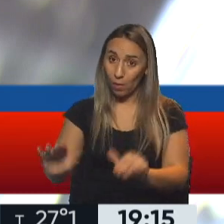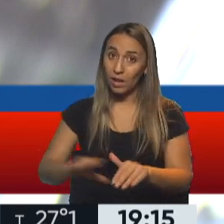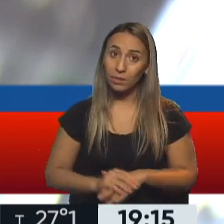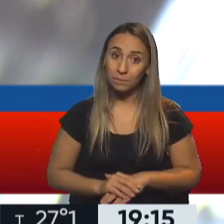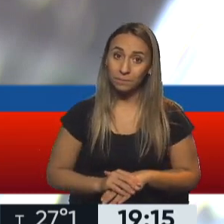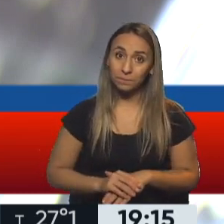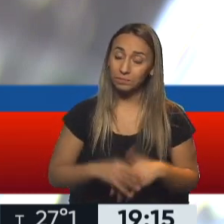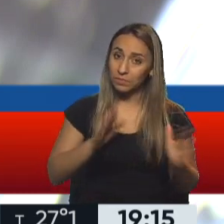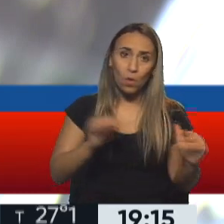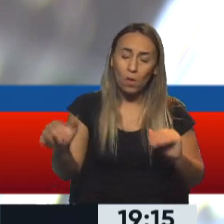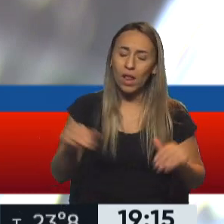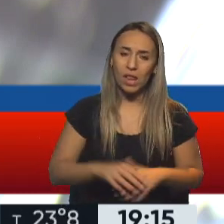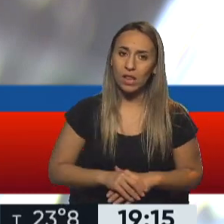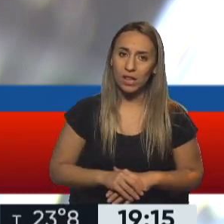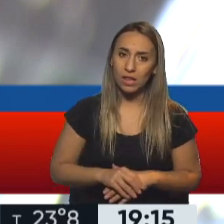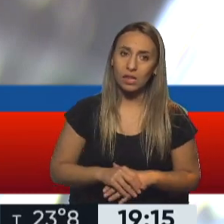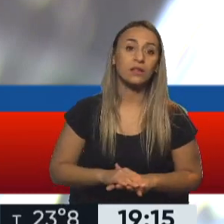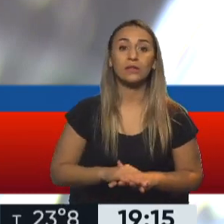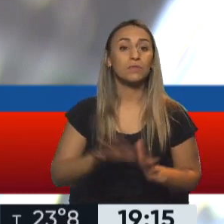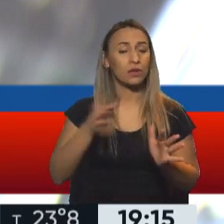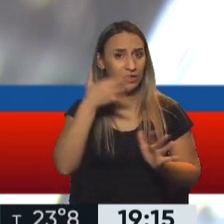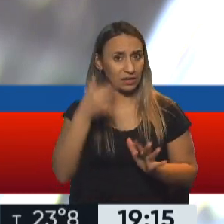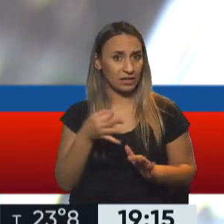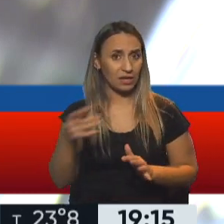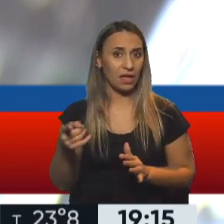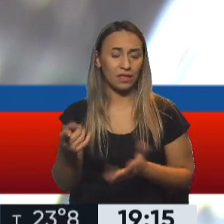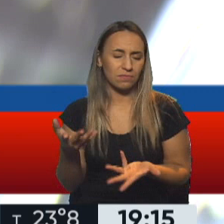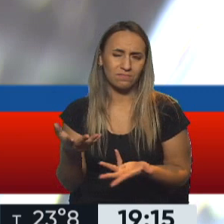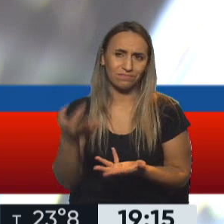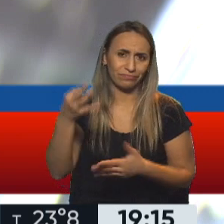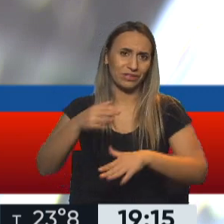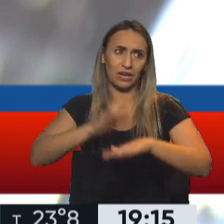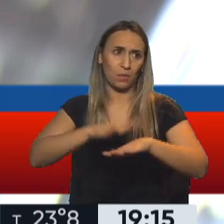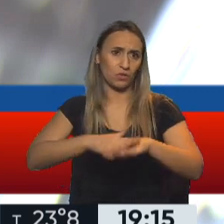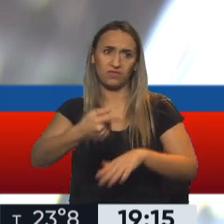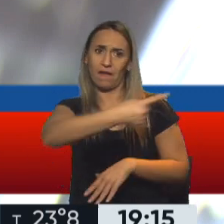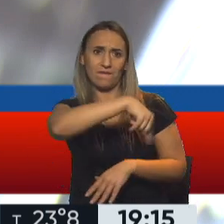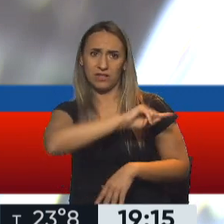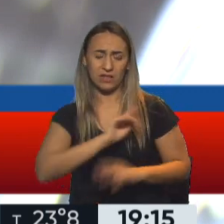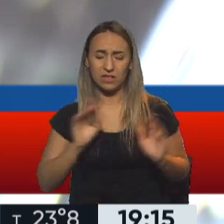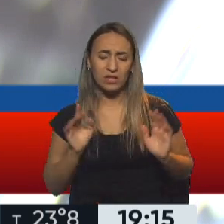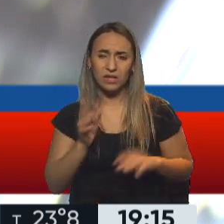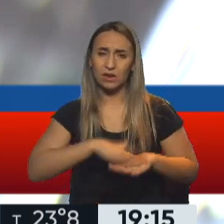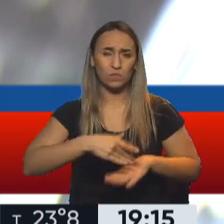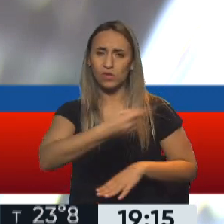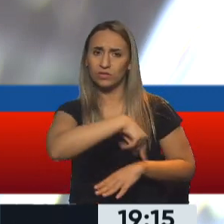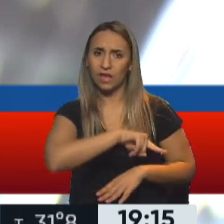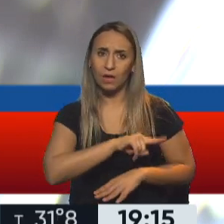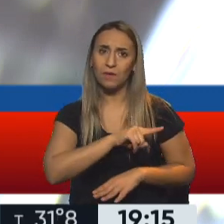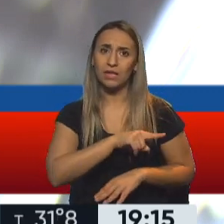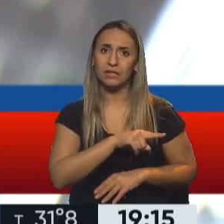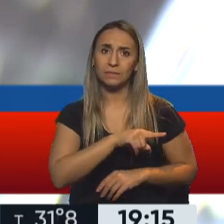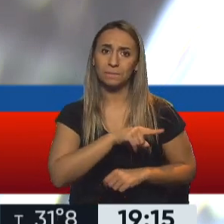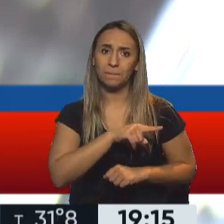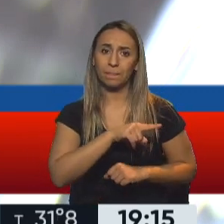responsabilidad absolutamente delegada y que los alcanza, desde